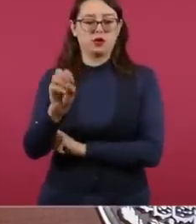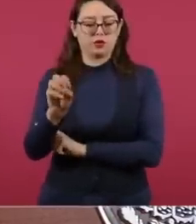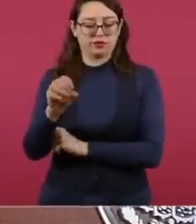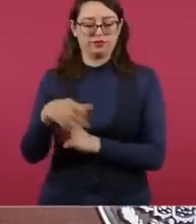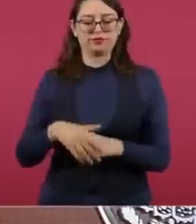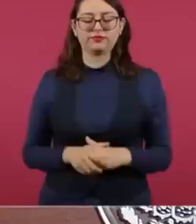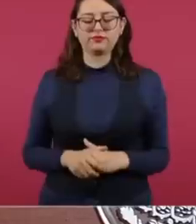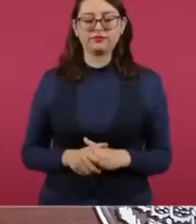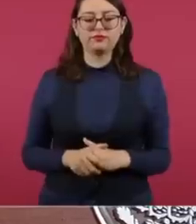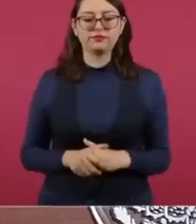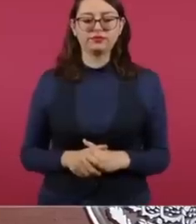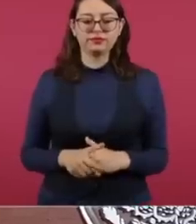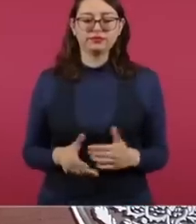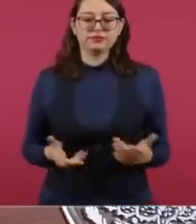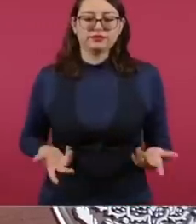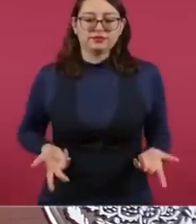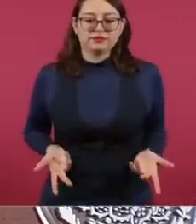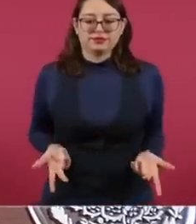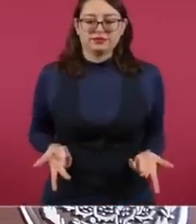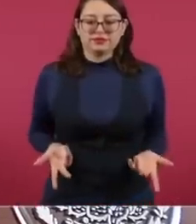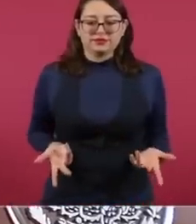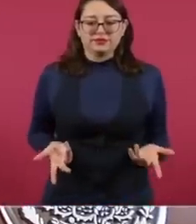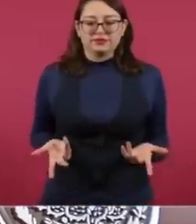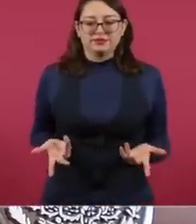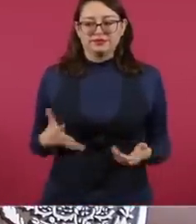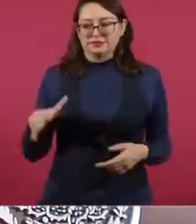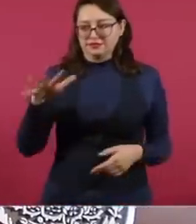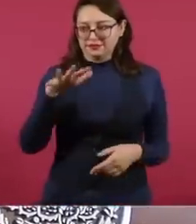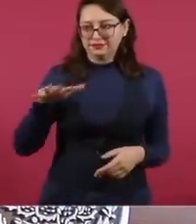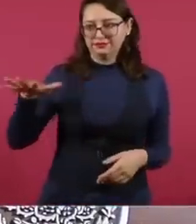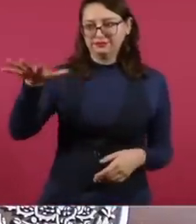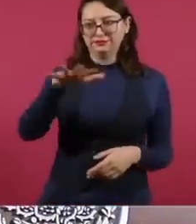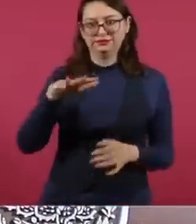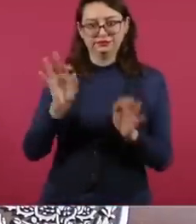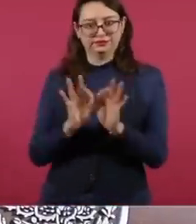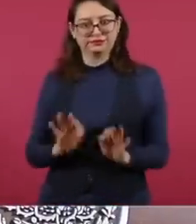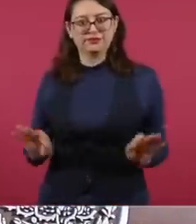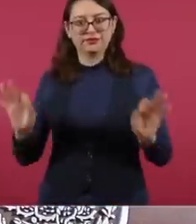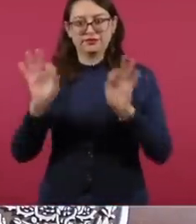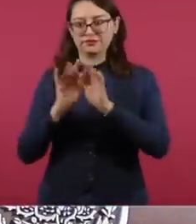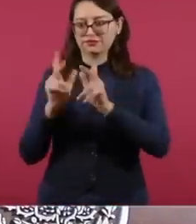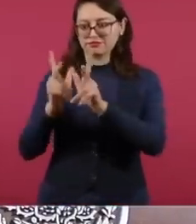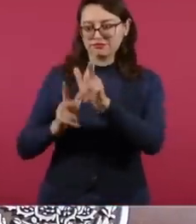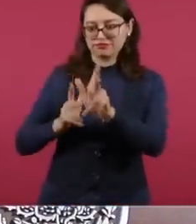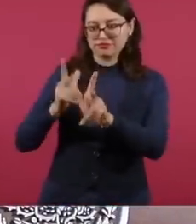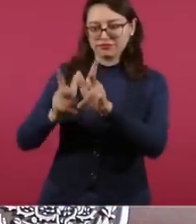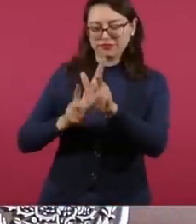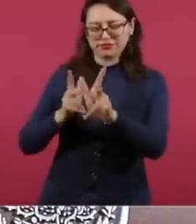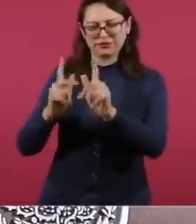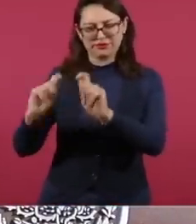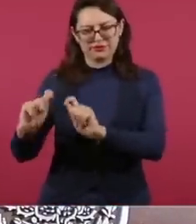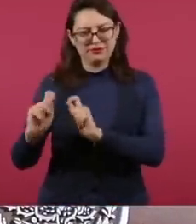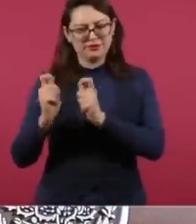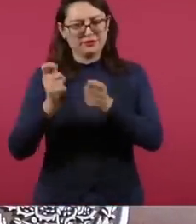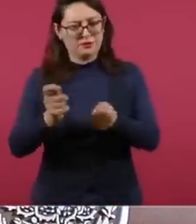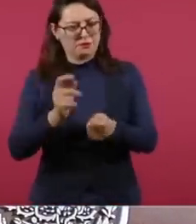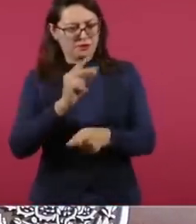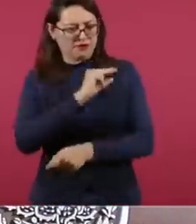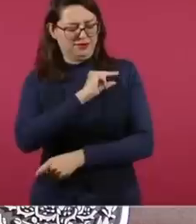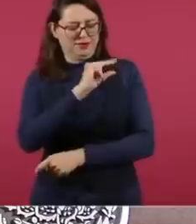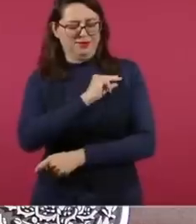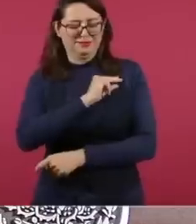de, por ser el Istmo de Tehuantepec, tenía que